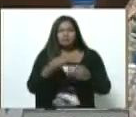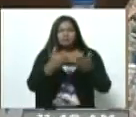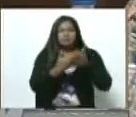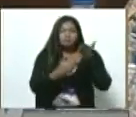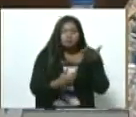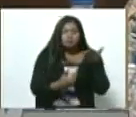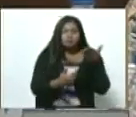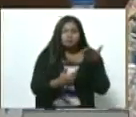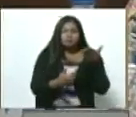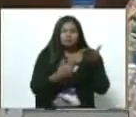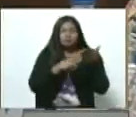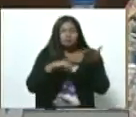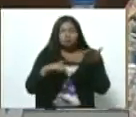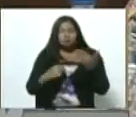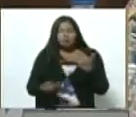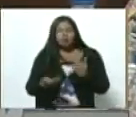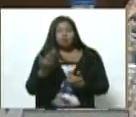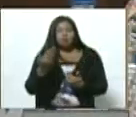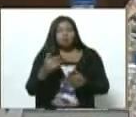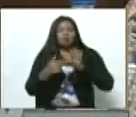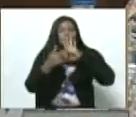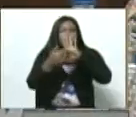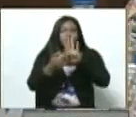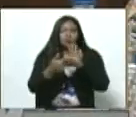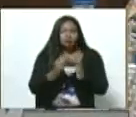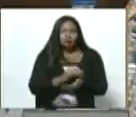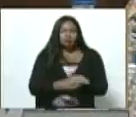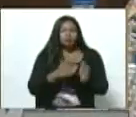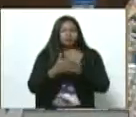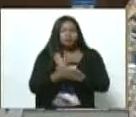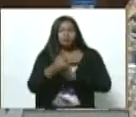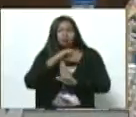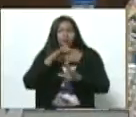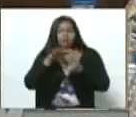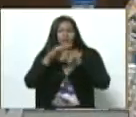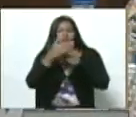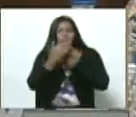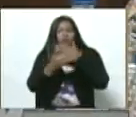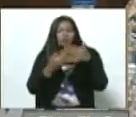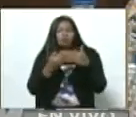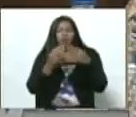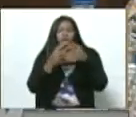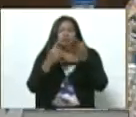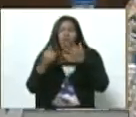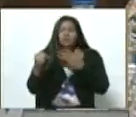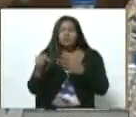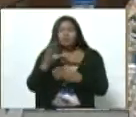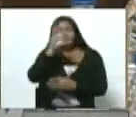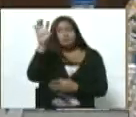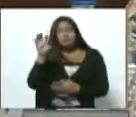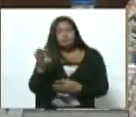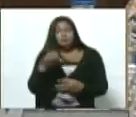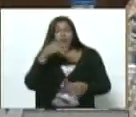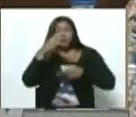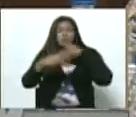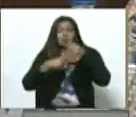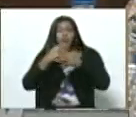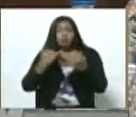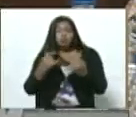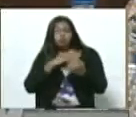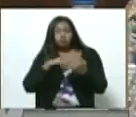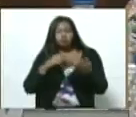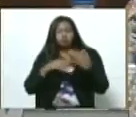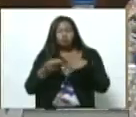postulaciones. Es importante destacar esa situación. En otros países son los partidos políticos los únicos que pueden